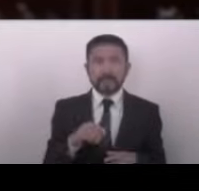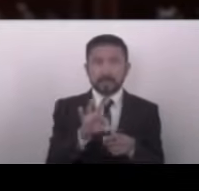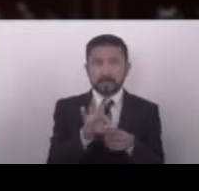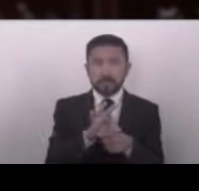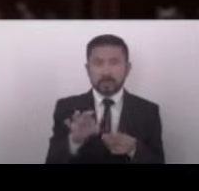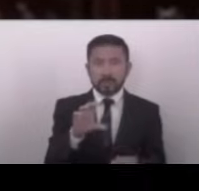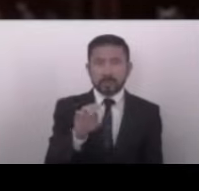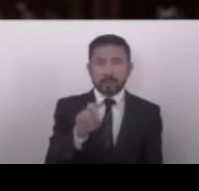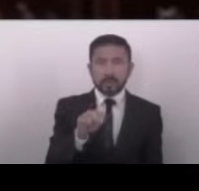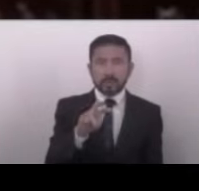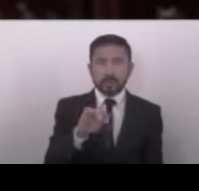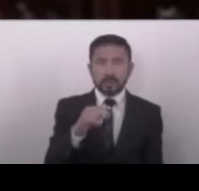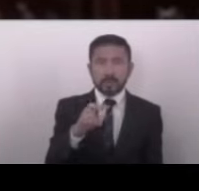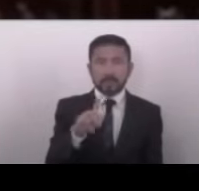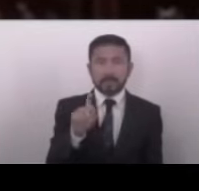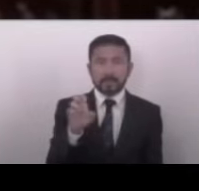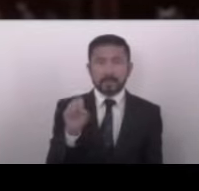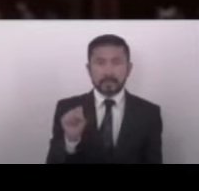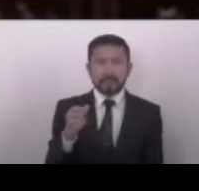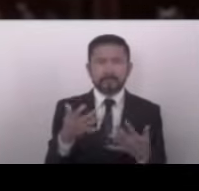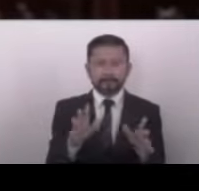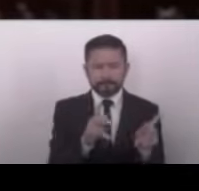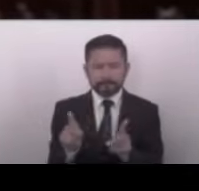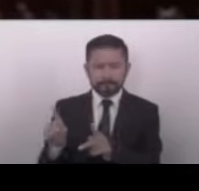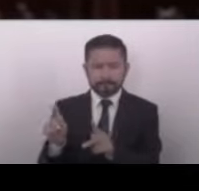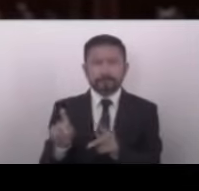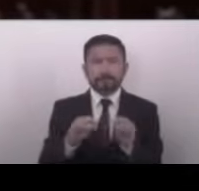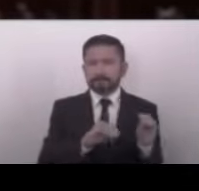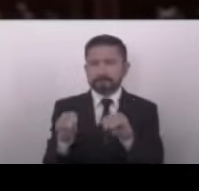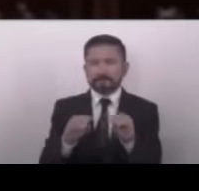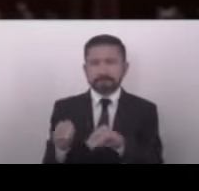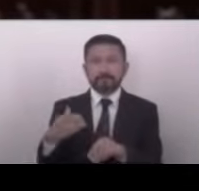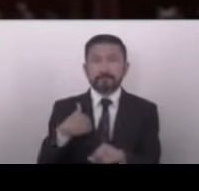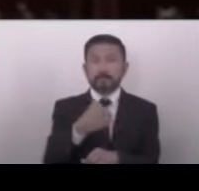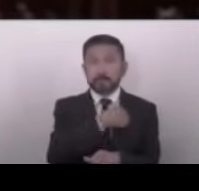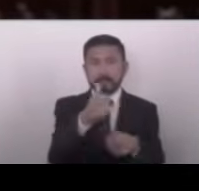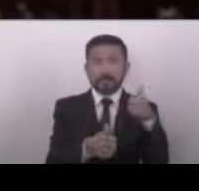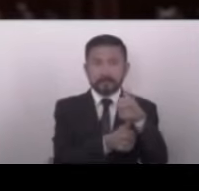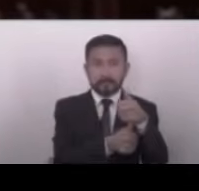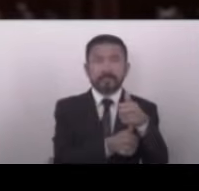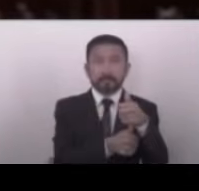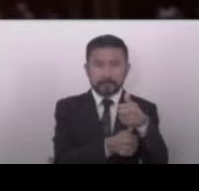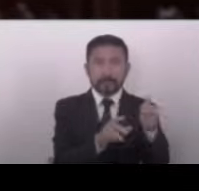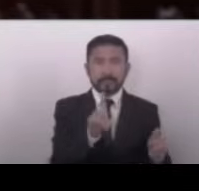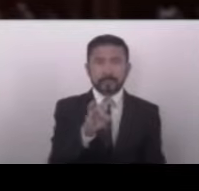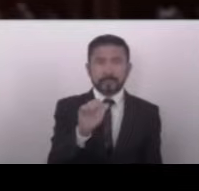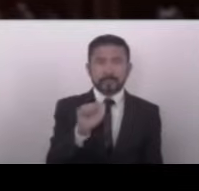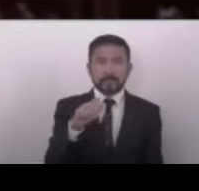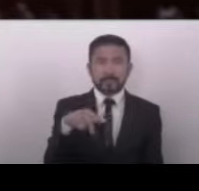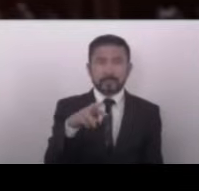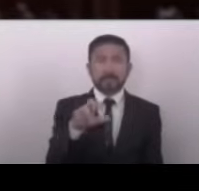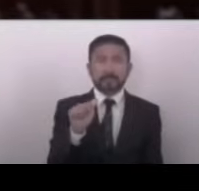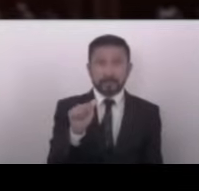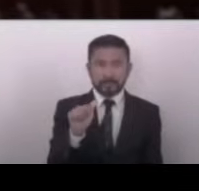migrantes han sido principalmente planificadas y ejecutadas por el viceministerio de diáspora y movilidad humana durante todo este tiempo